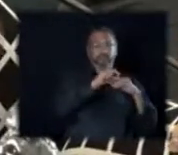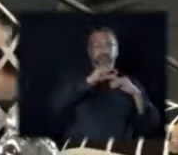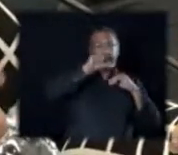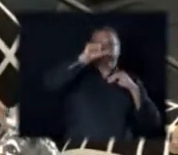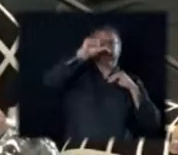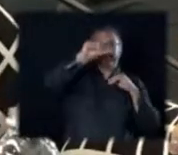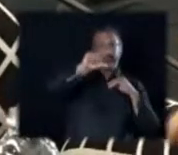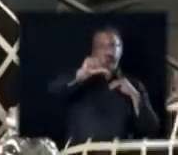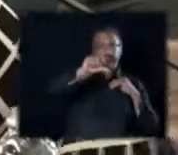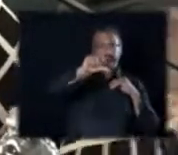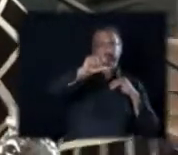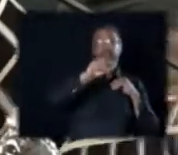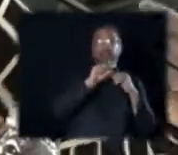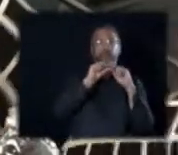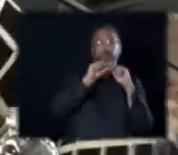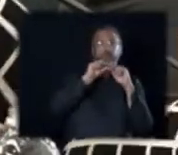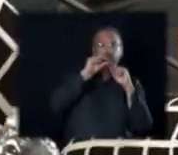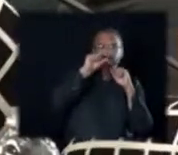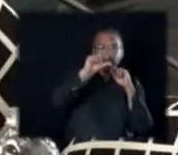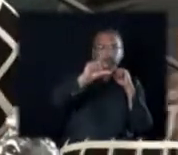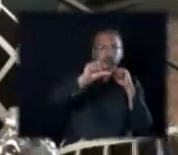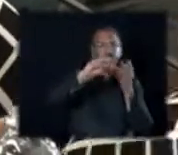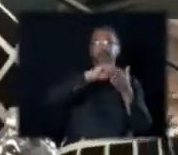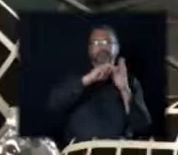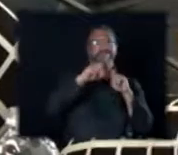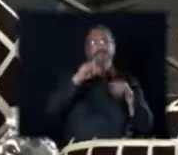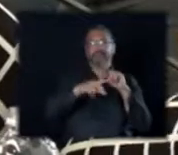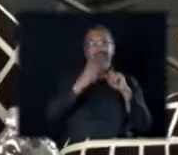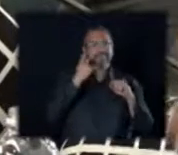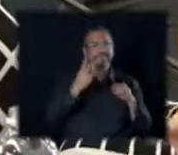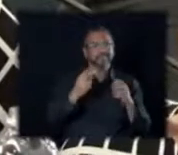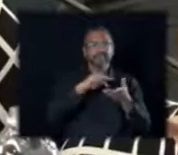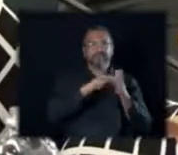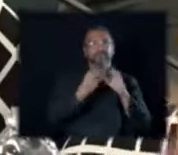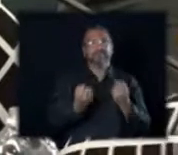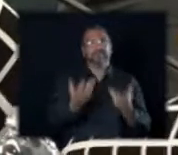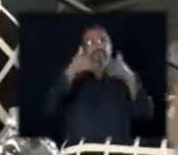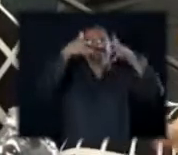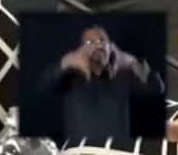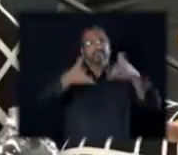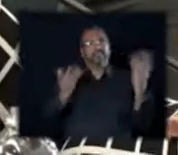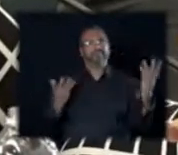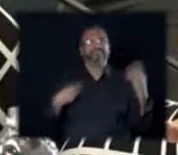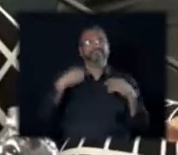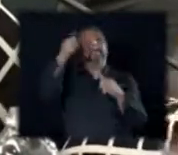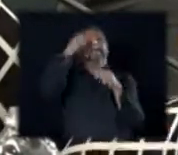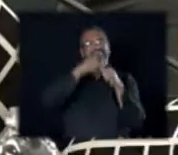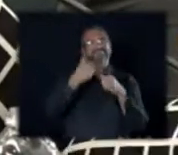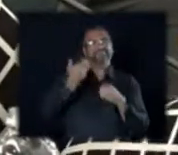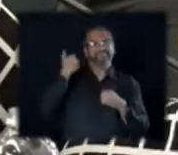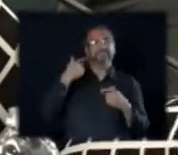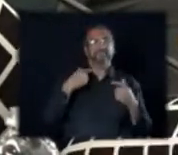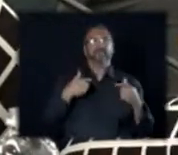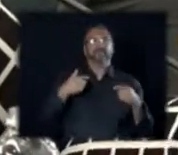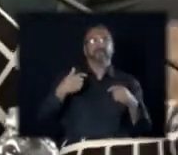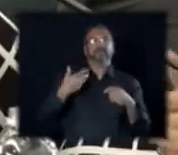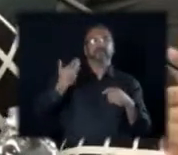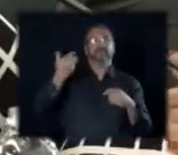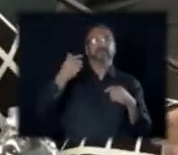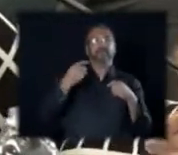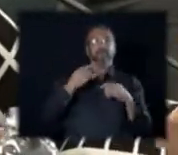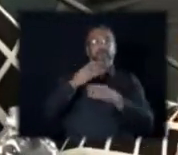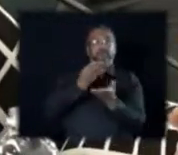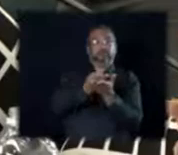y el dinero se envía en un baúl, así que nunca hay visibilidad de cuánto dinero hay. Recuerdo que cuando estaba